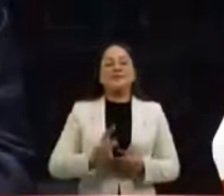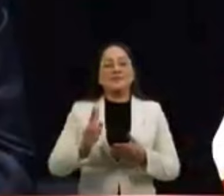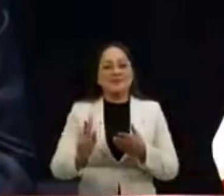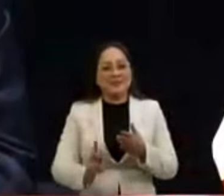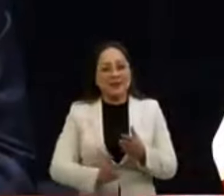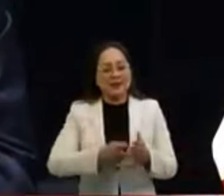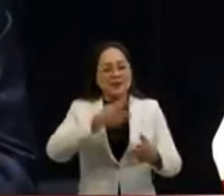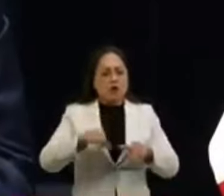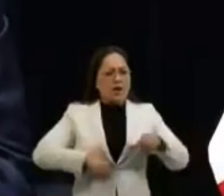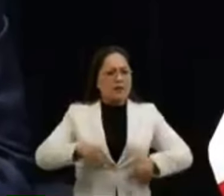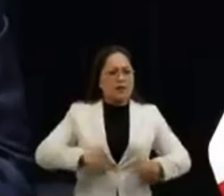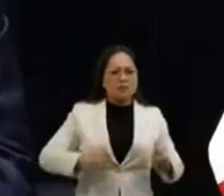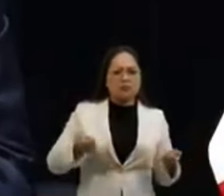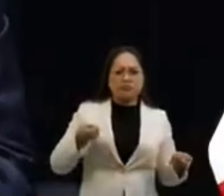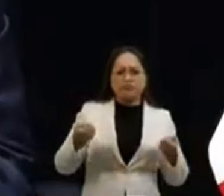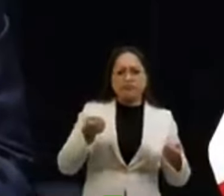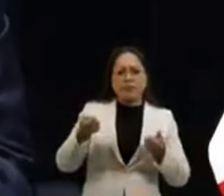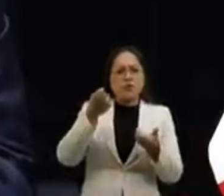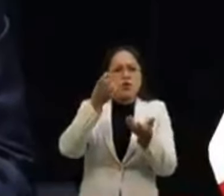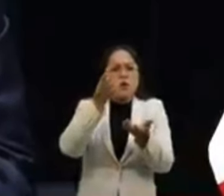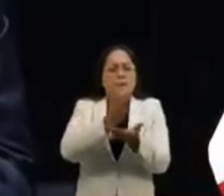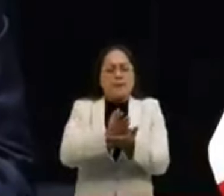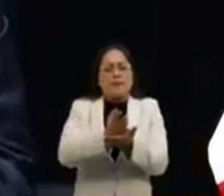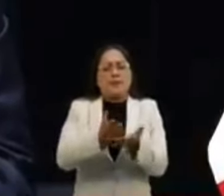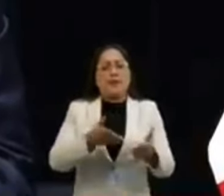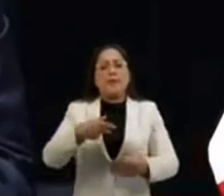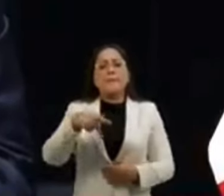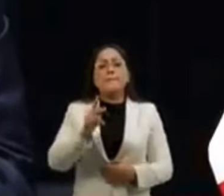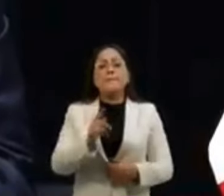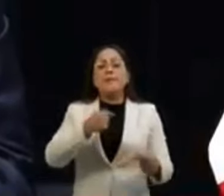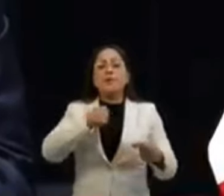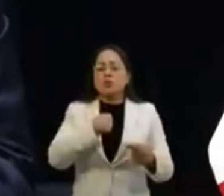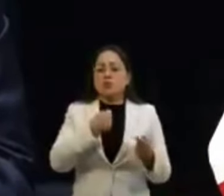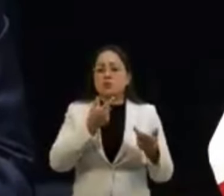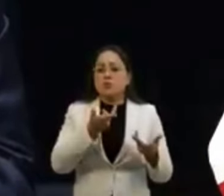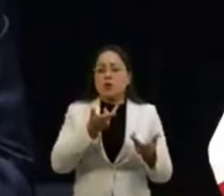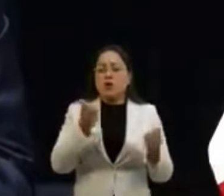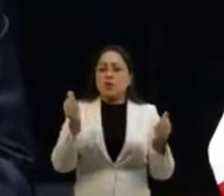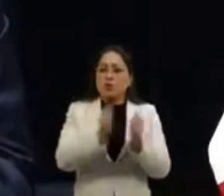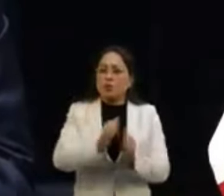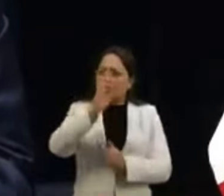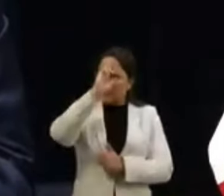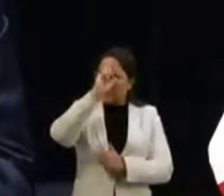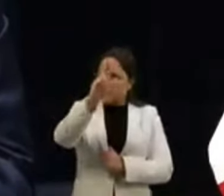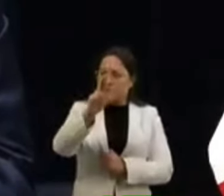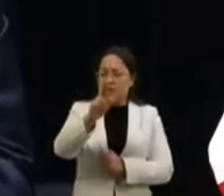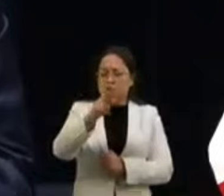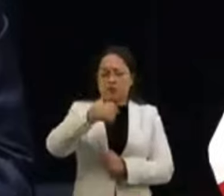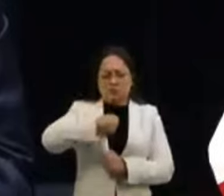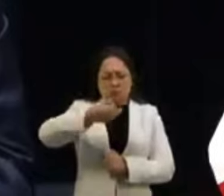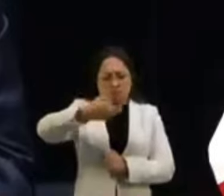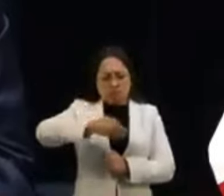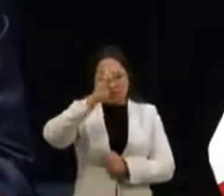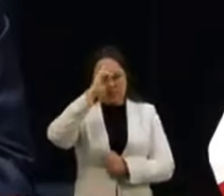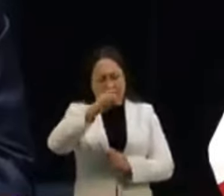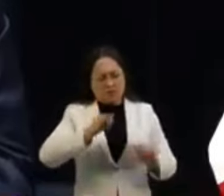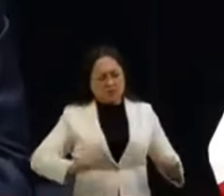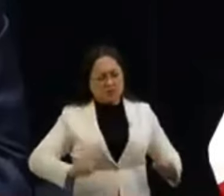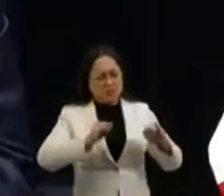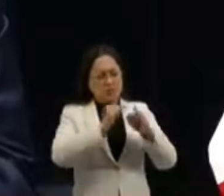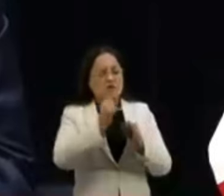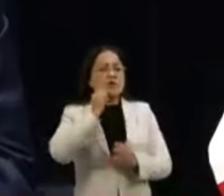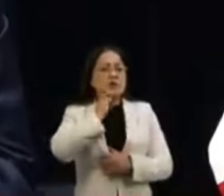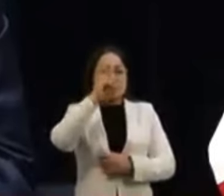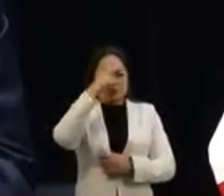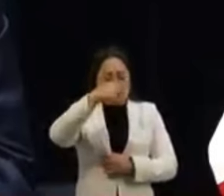los partidos de esta Cámara de Senadores y que lo haré con respeto y con institucionalidad, que conmigo